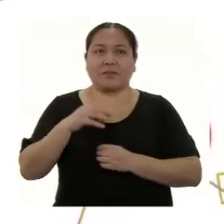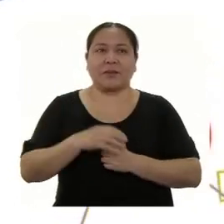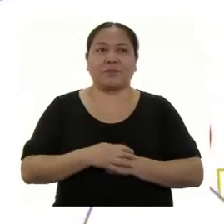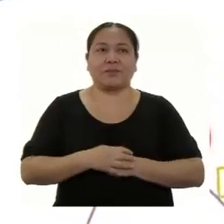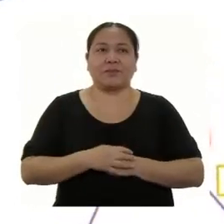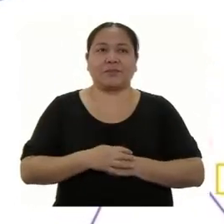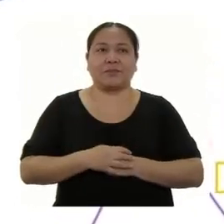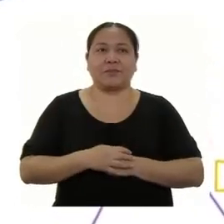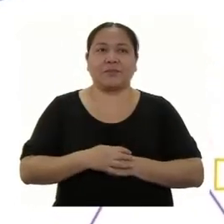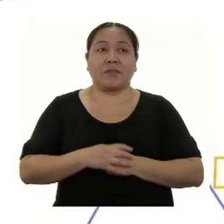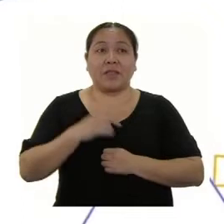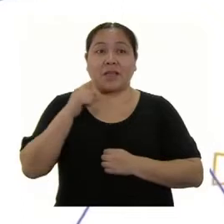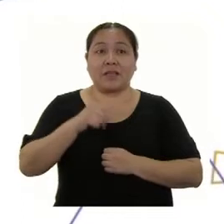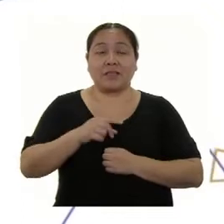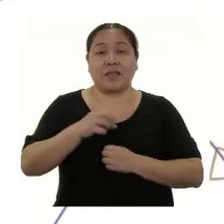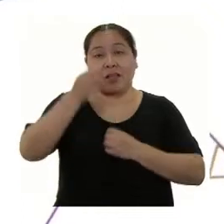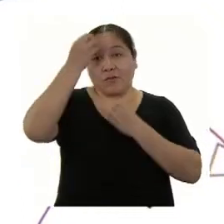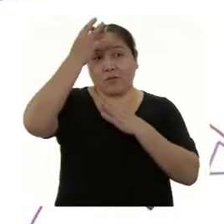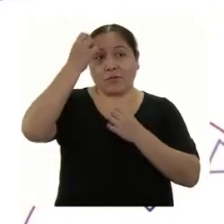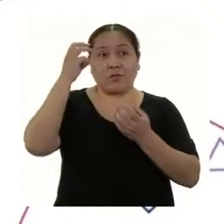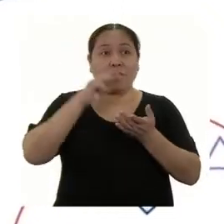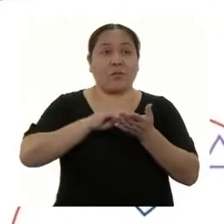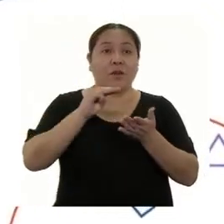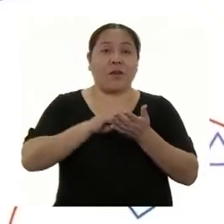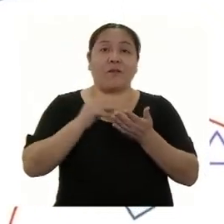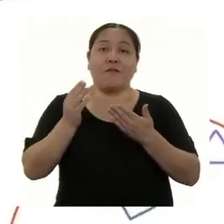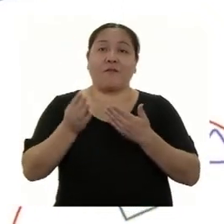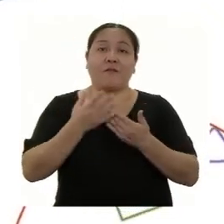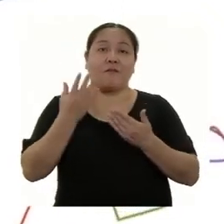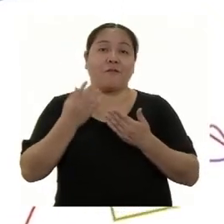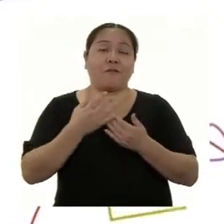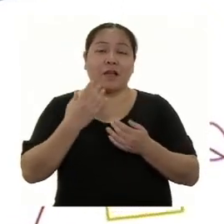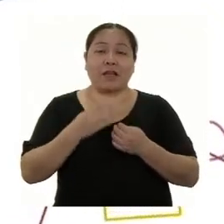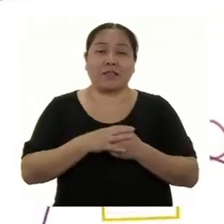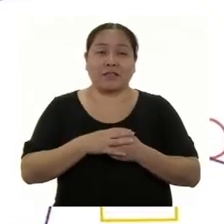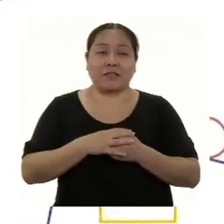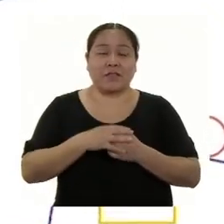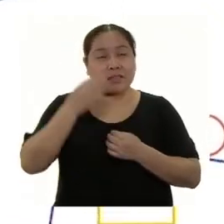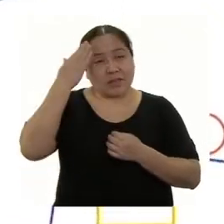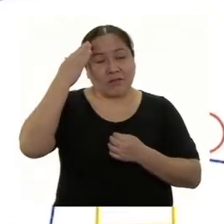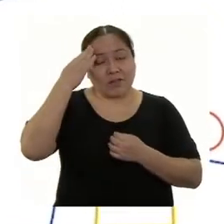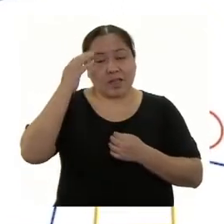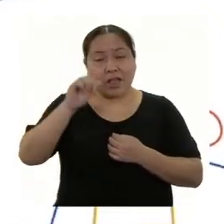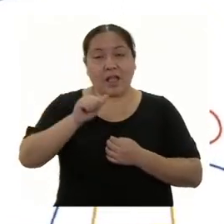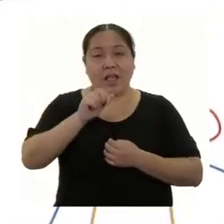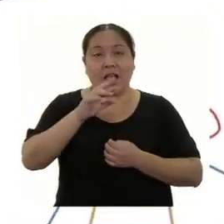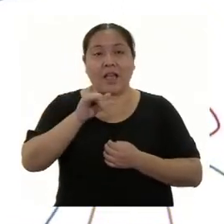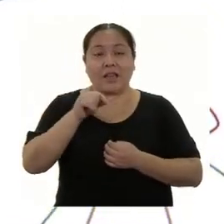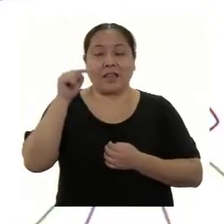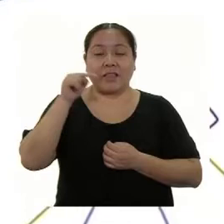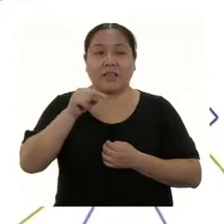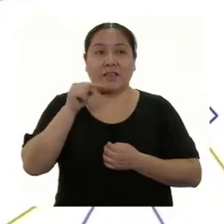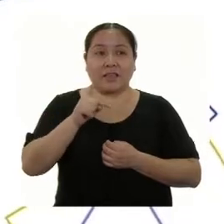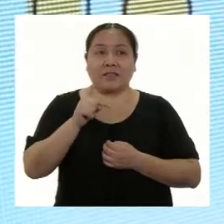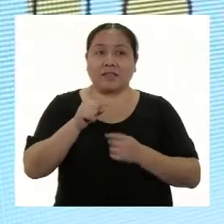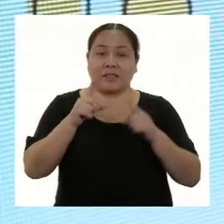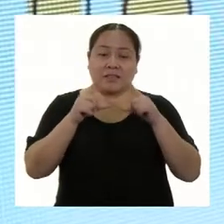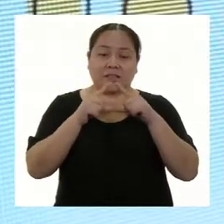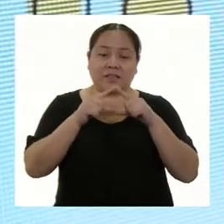esta información se te hará más fácil calcular el área de la superficie total de ese prisma